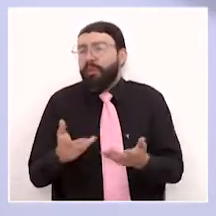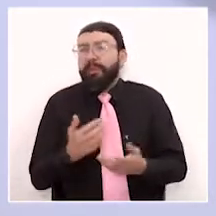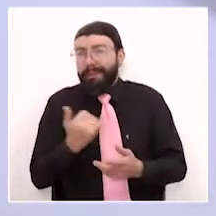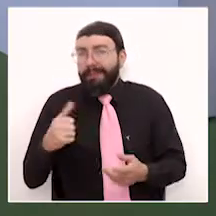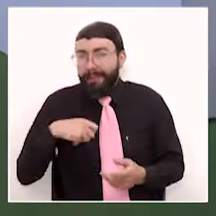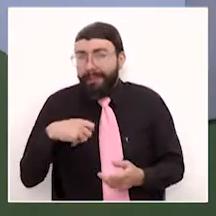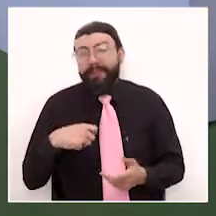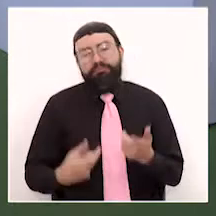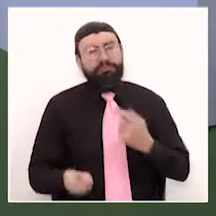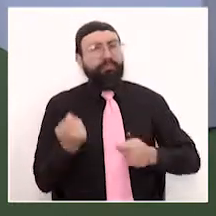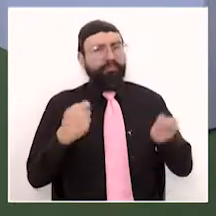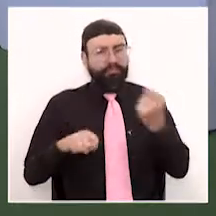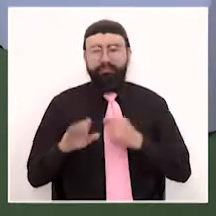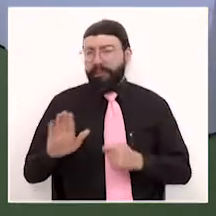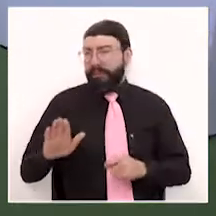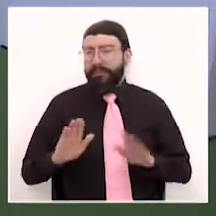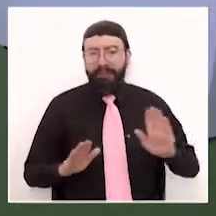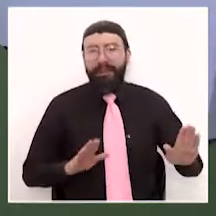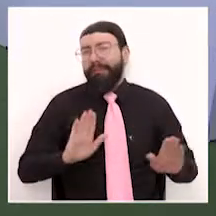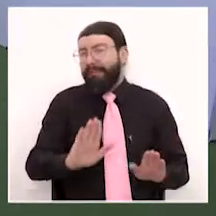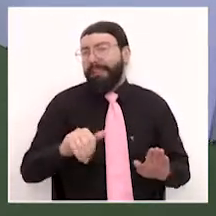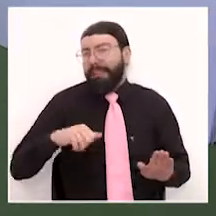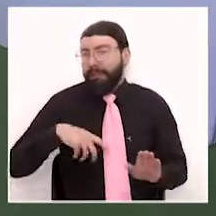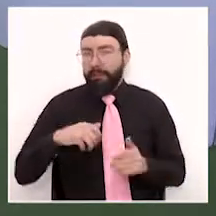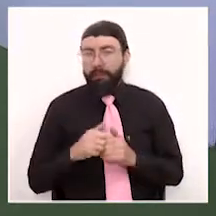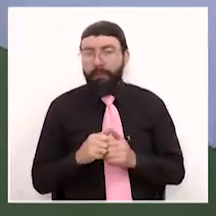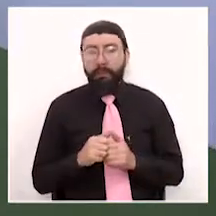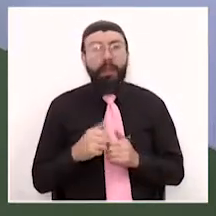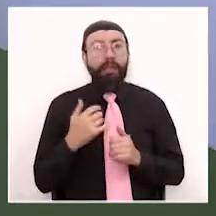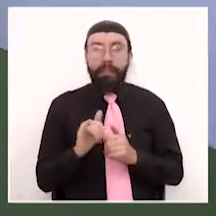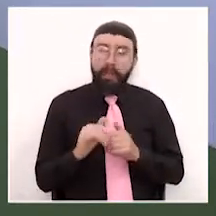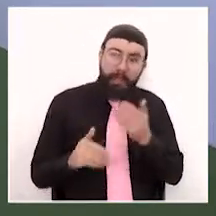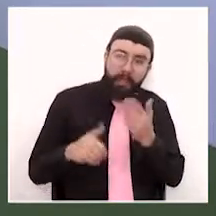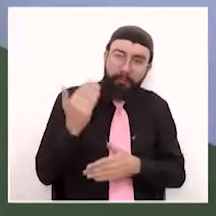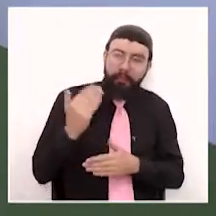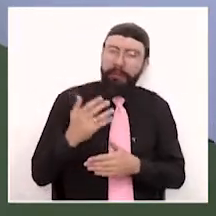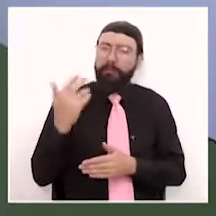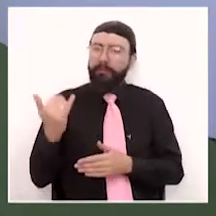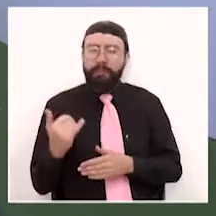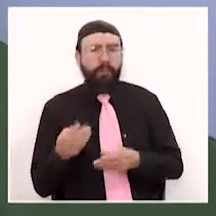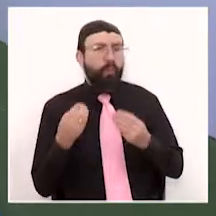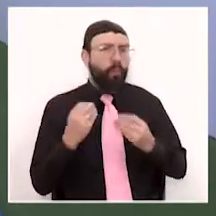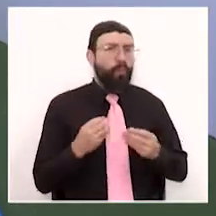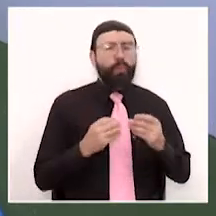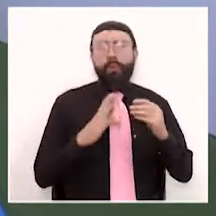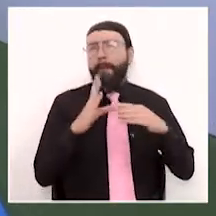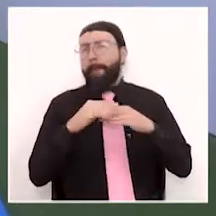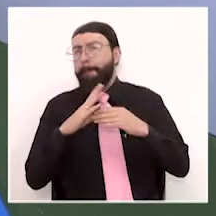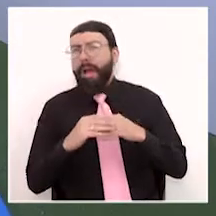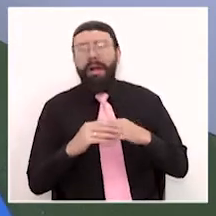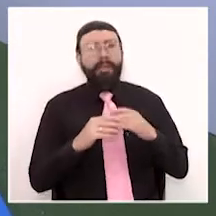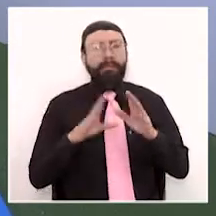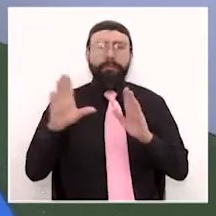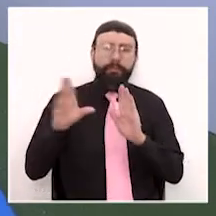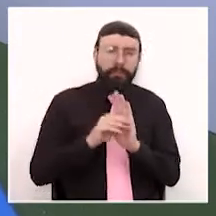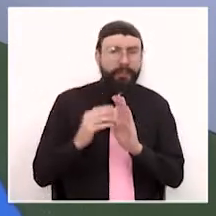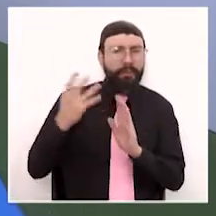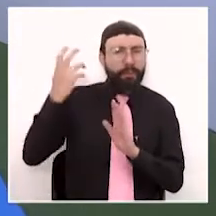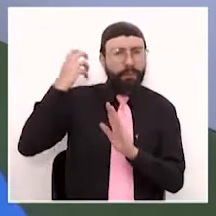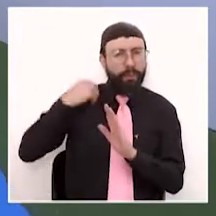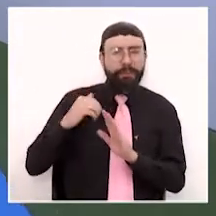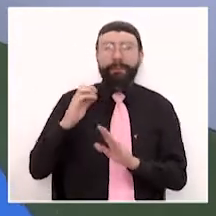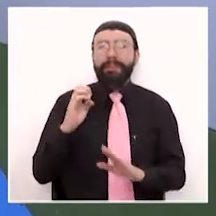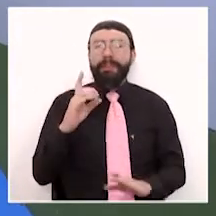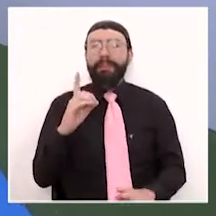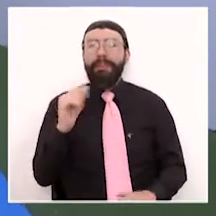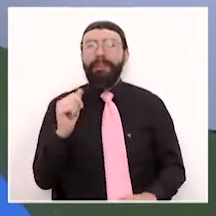fue que ya en nosotros pues empezamos a generar muchísimos panes. En la Edad Media, pues es un